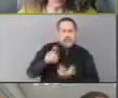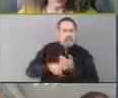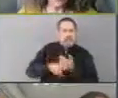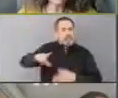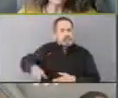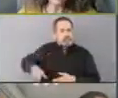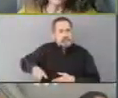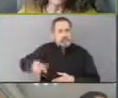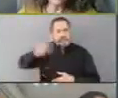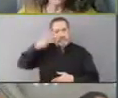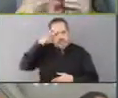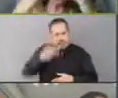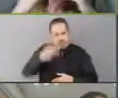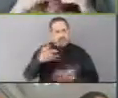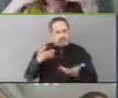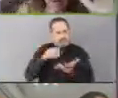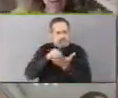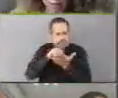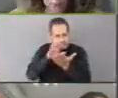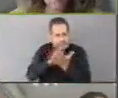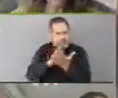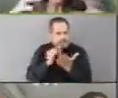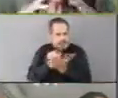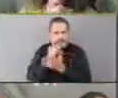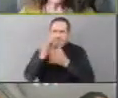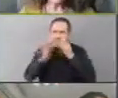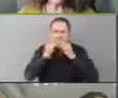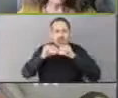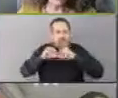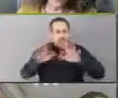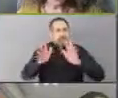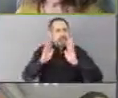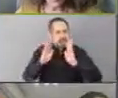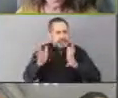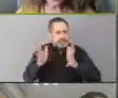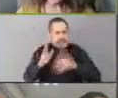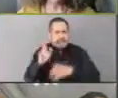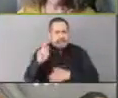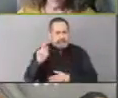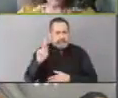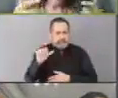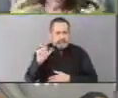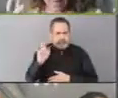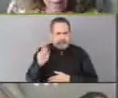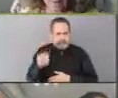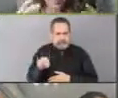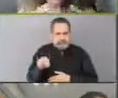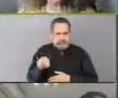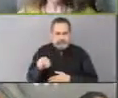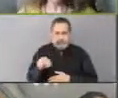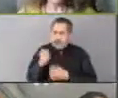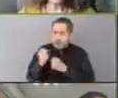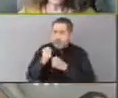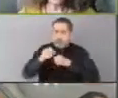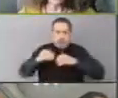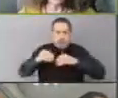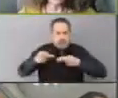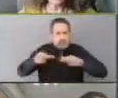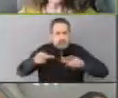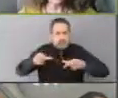México ha establecido y desplegado una estrategia potente